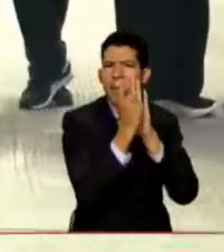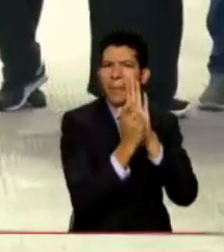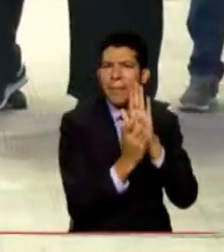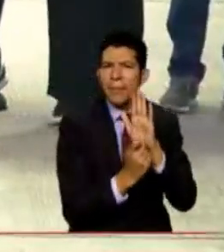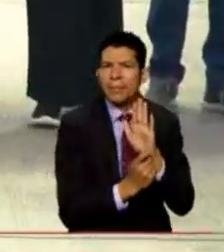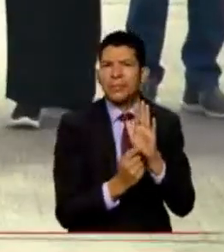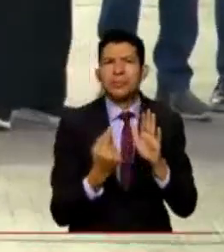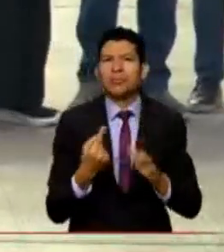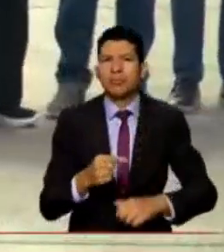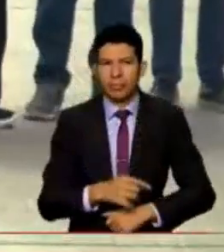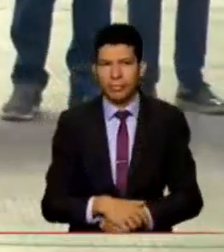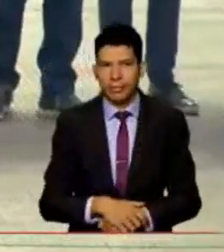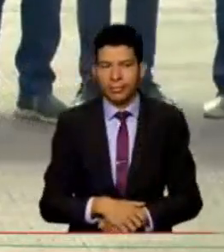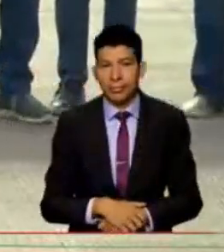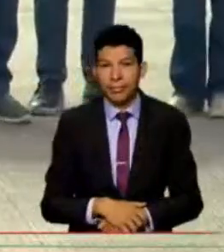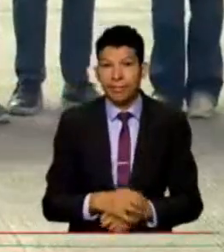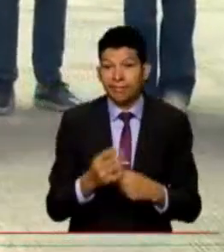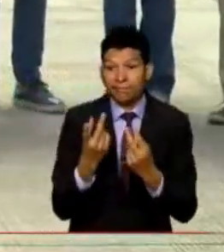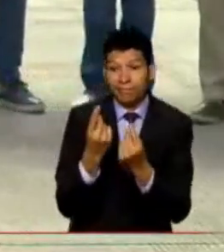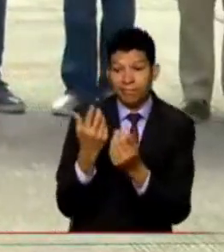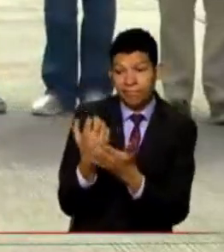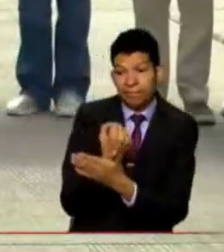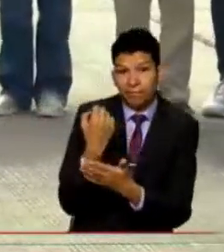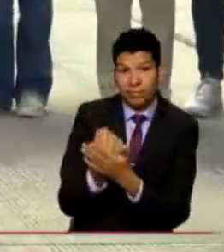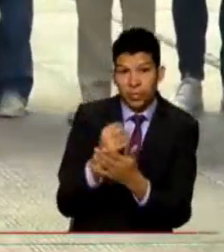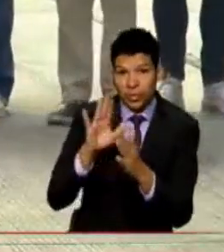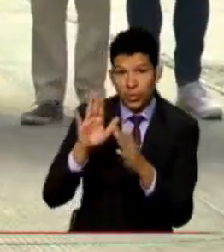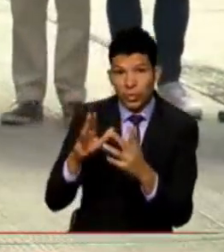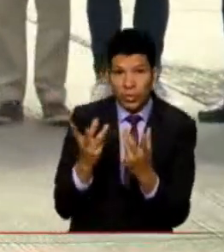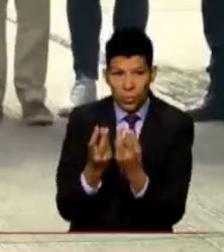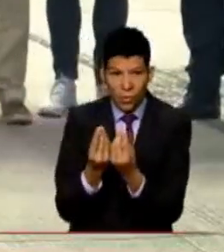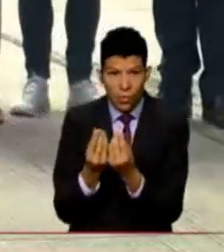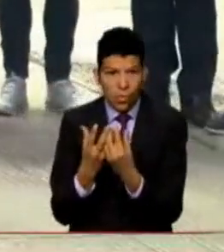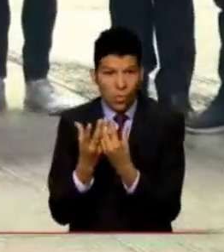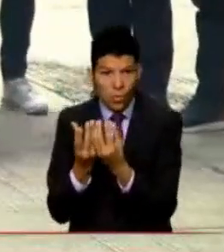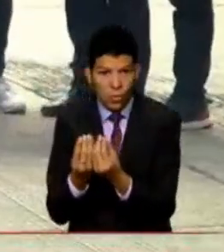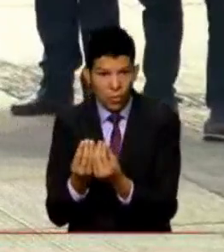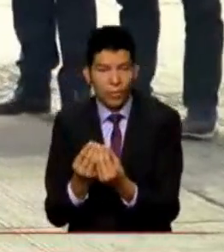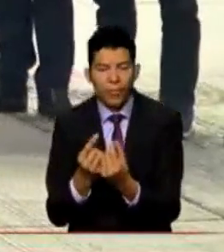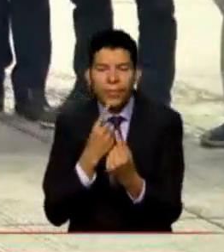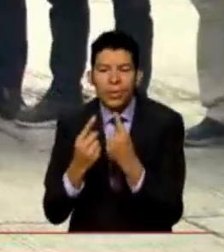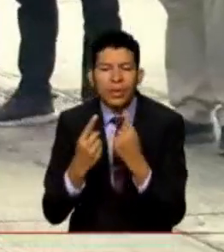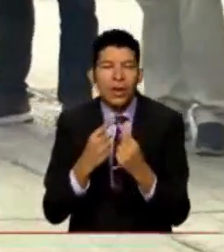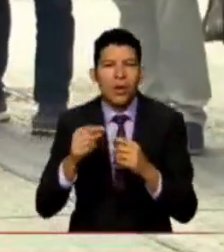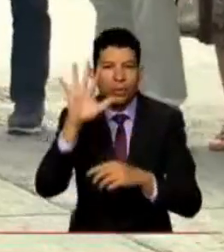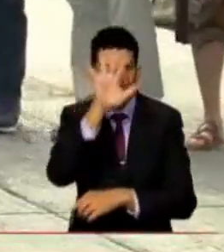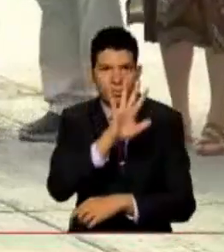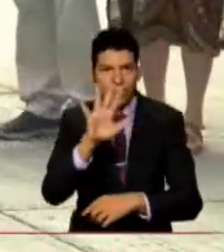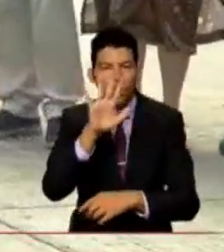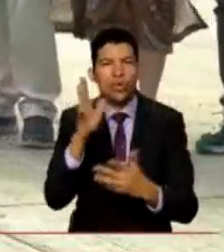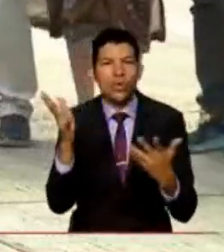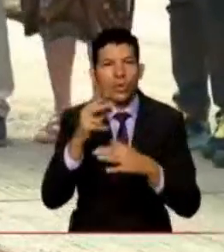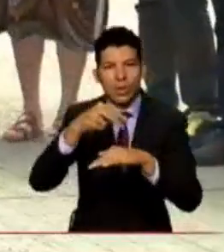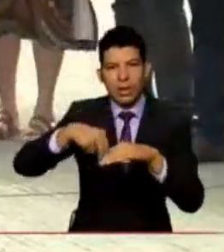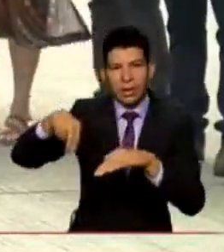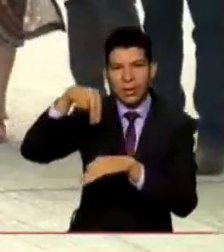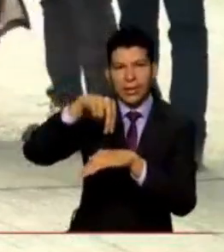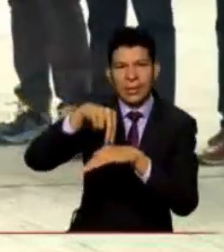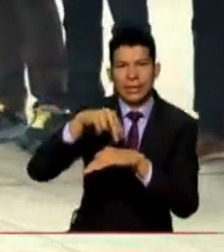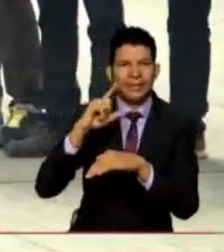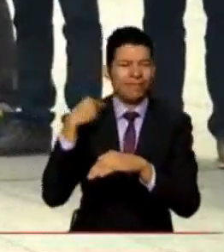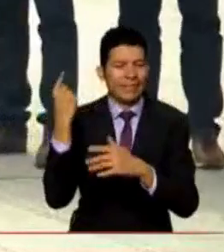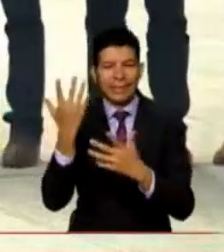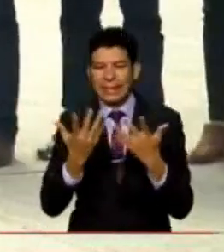esta discusión estarán la fuente de financiación de estos grupos y los diálogos territoriales que se realizan en el departamento de Nariño y que han generado